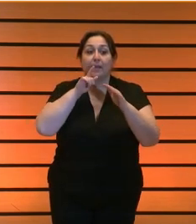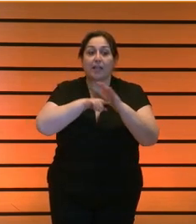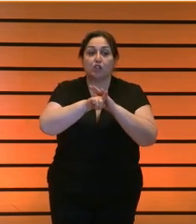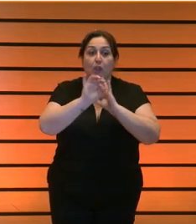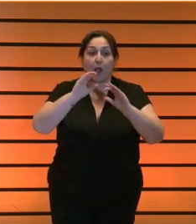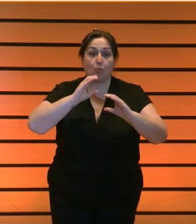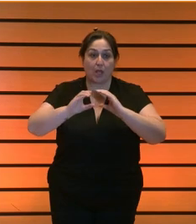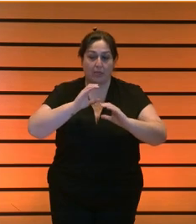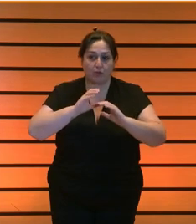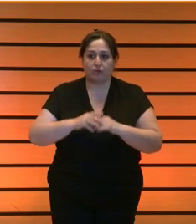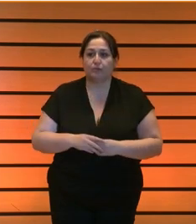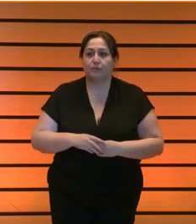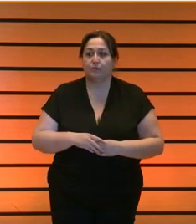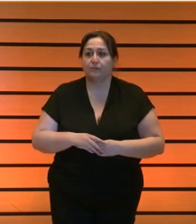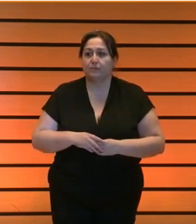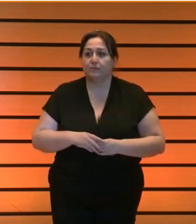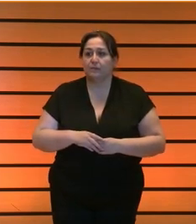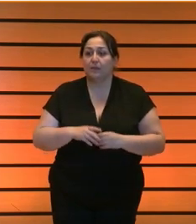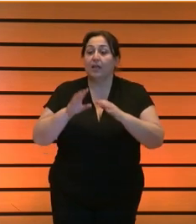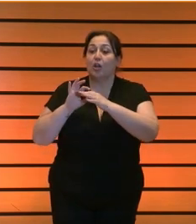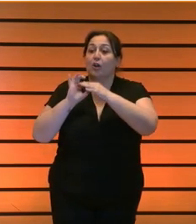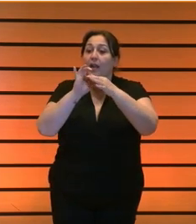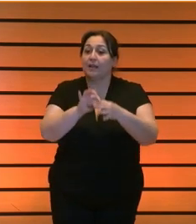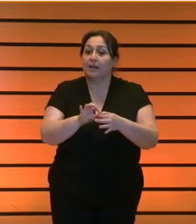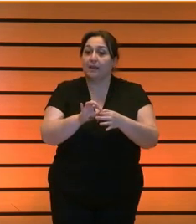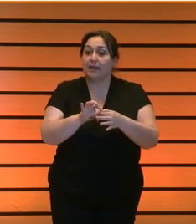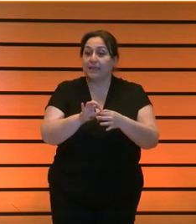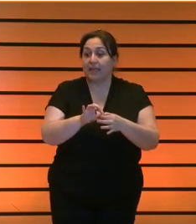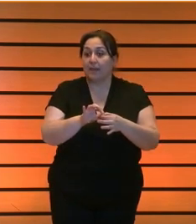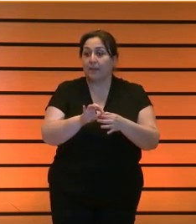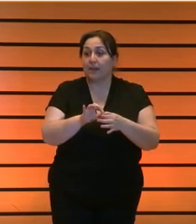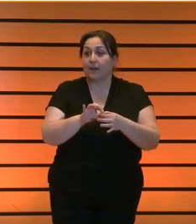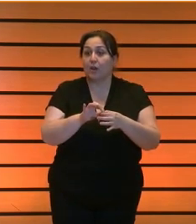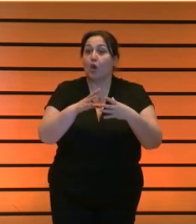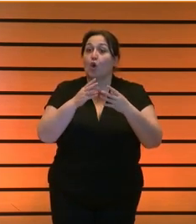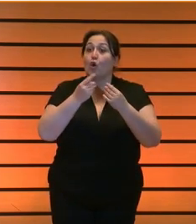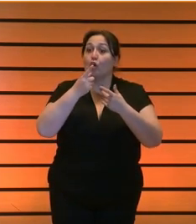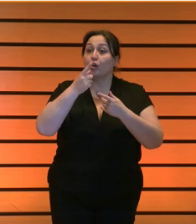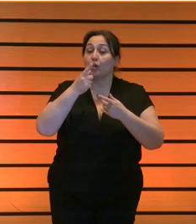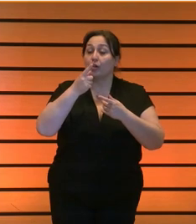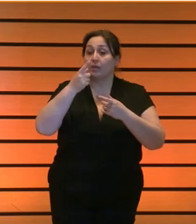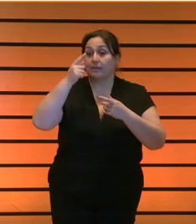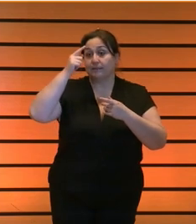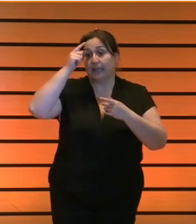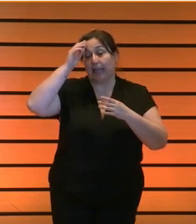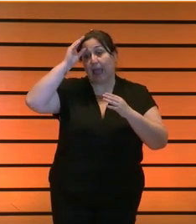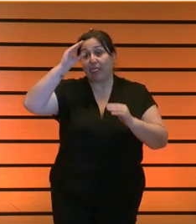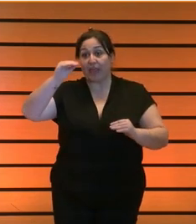comunicación en lo que tiene que ver con con inteligencias artificiales